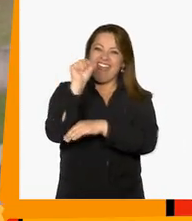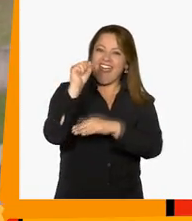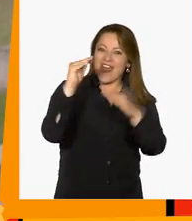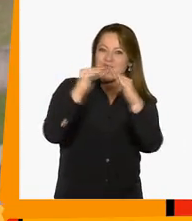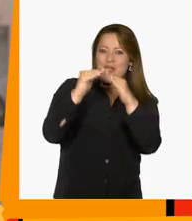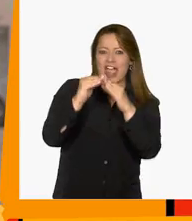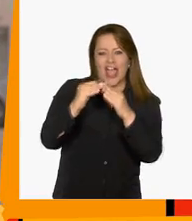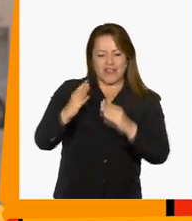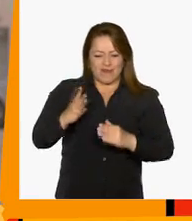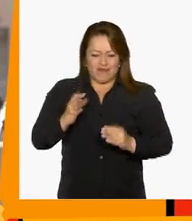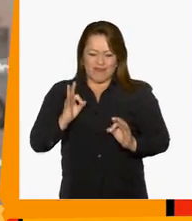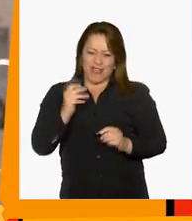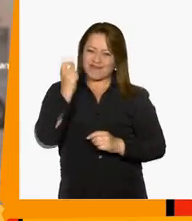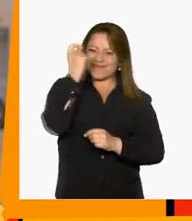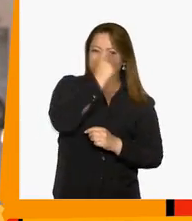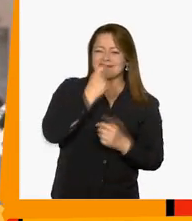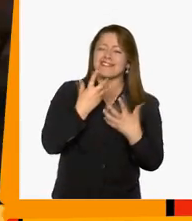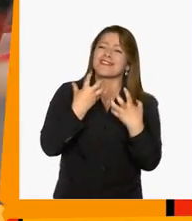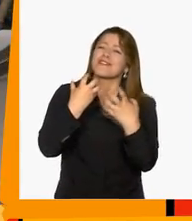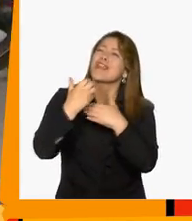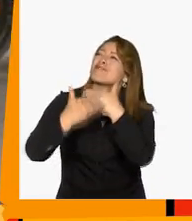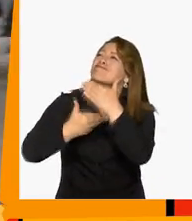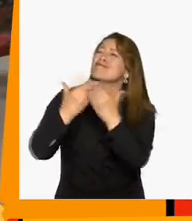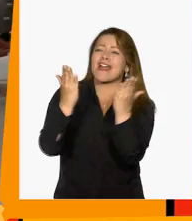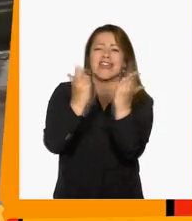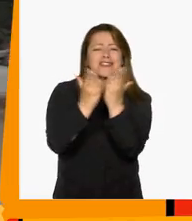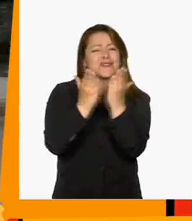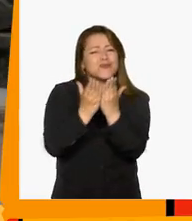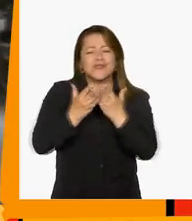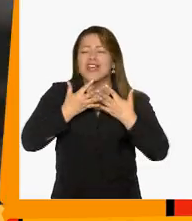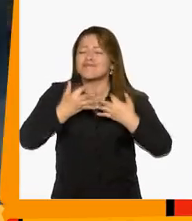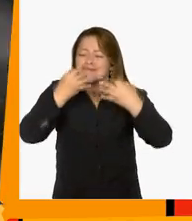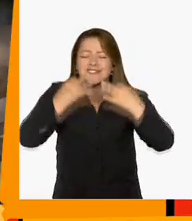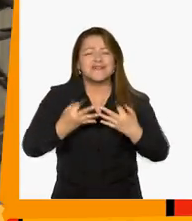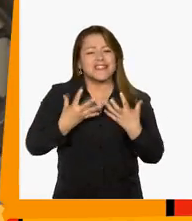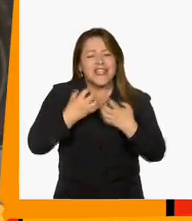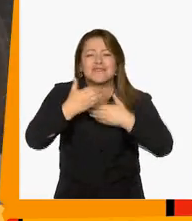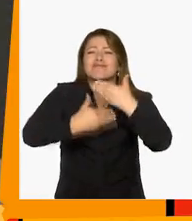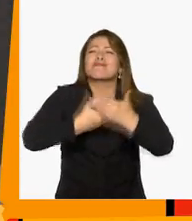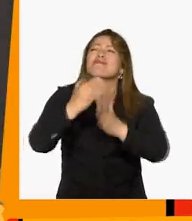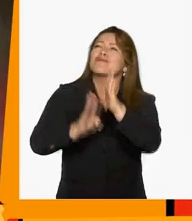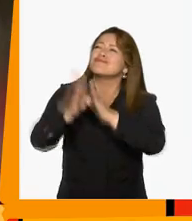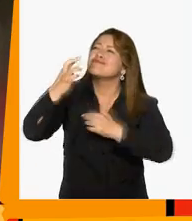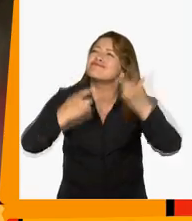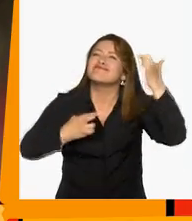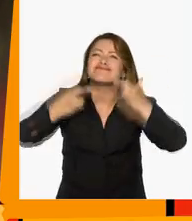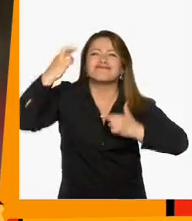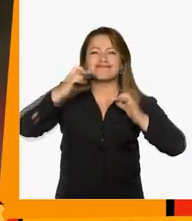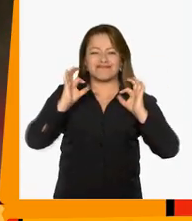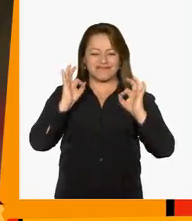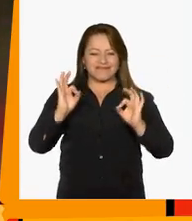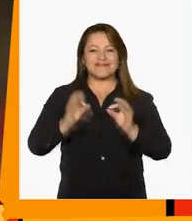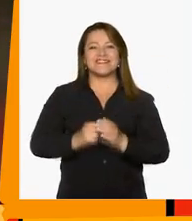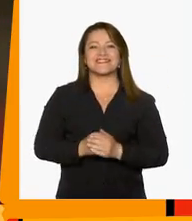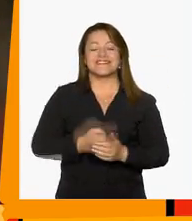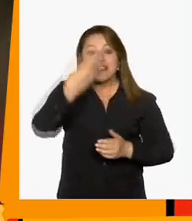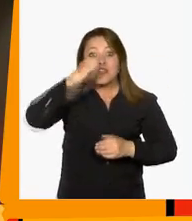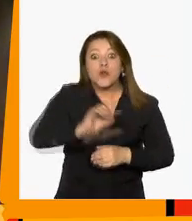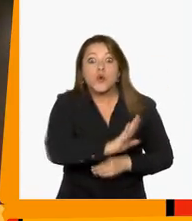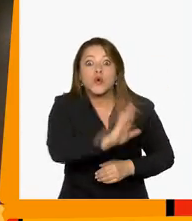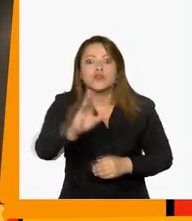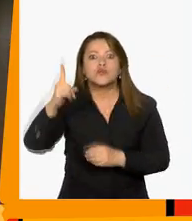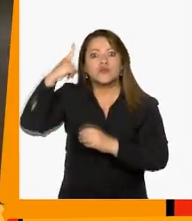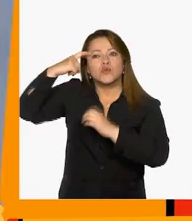de casas o carros. Yo quisiera estudiar y ser una gran vendedora y vestirme bonito. Tus